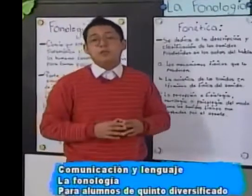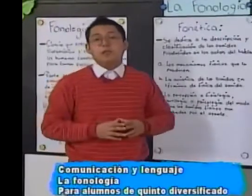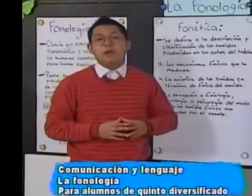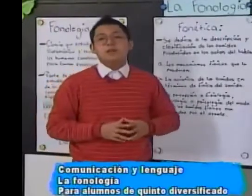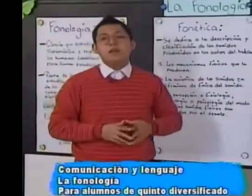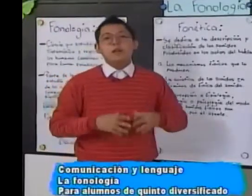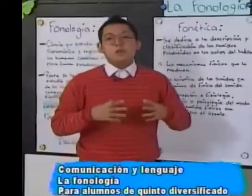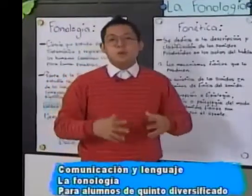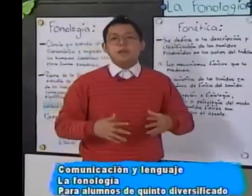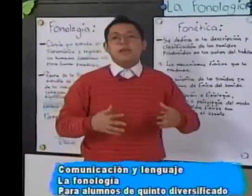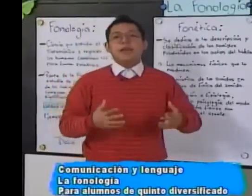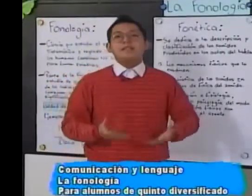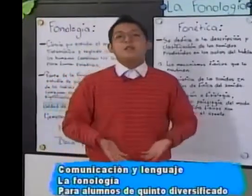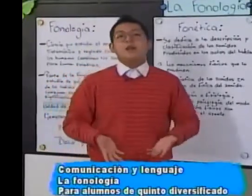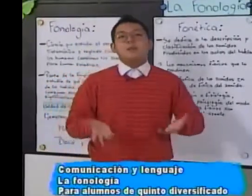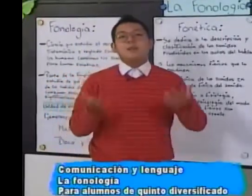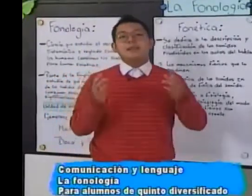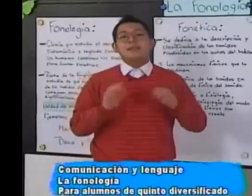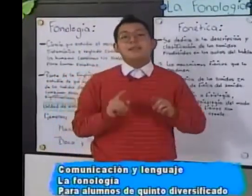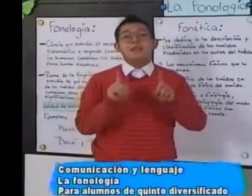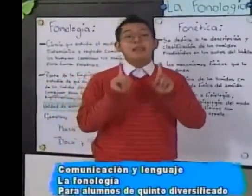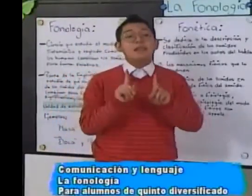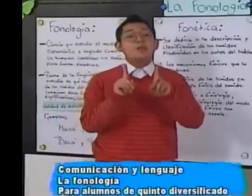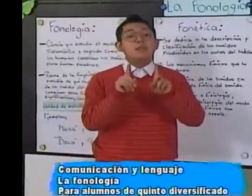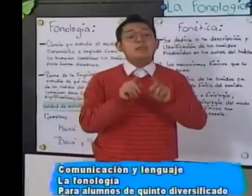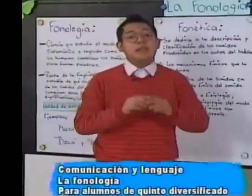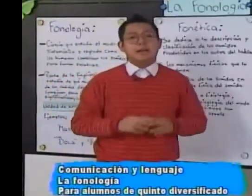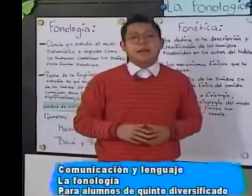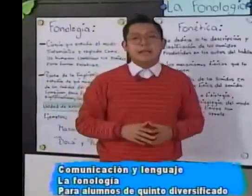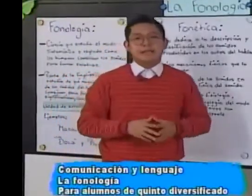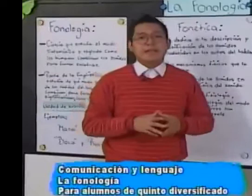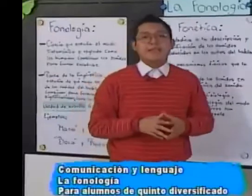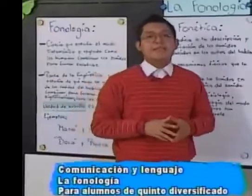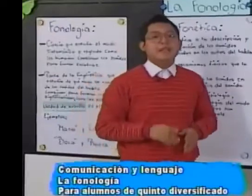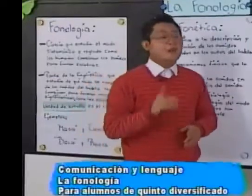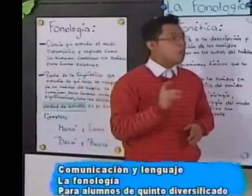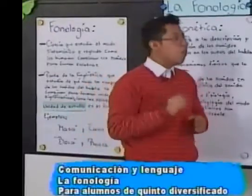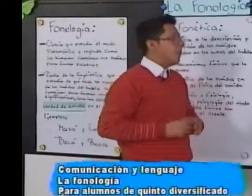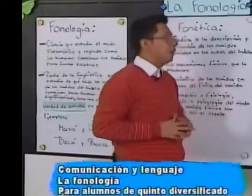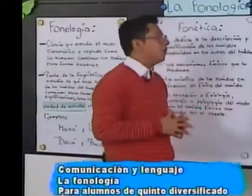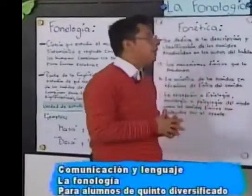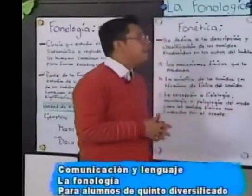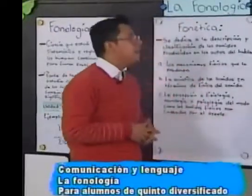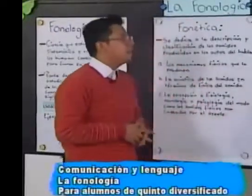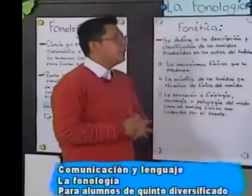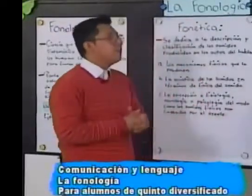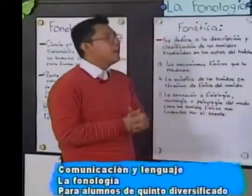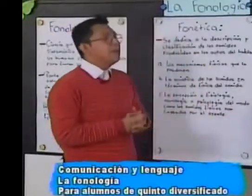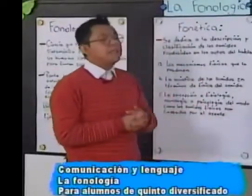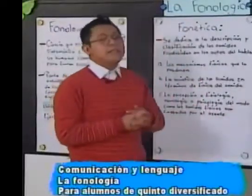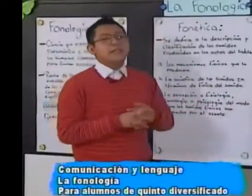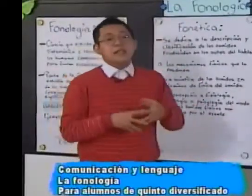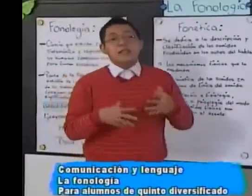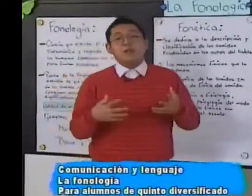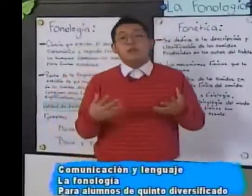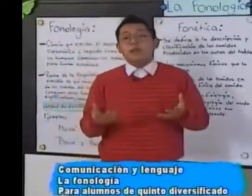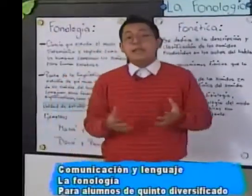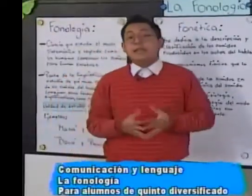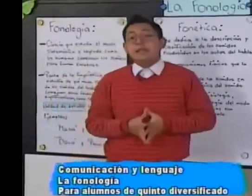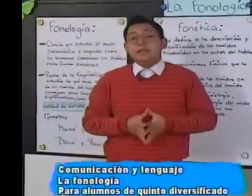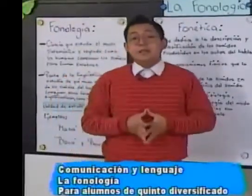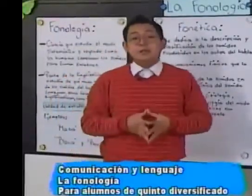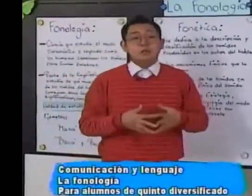primeros estudiados porque es la primera actividad lingüística que hace el ser humano. Usted puede decir, y